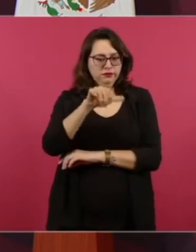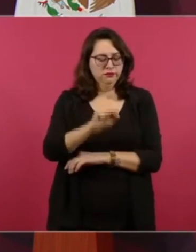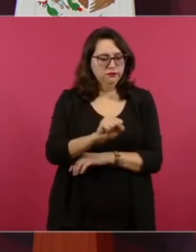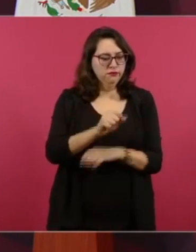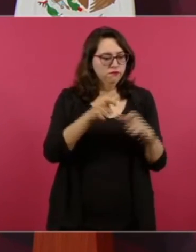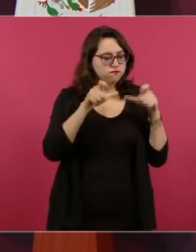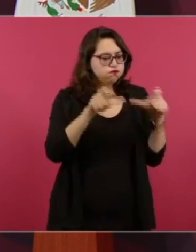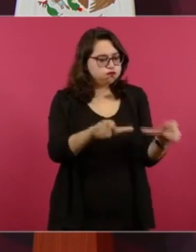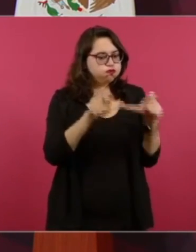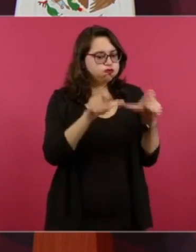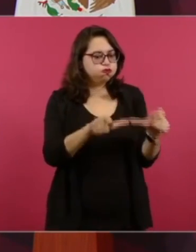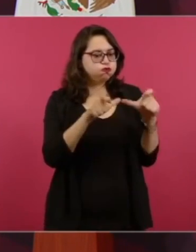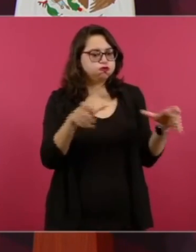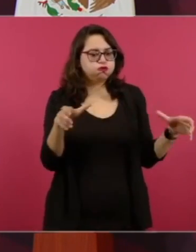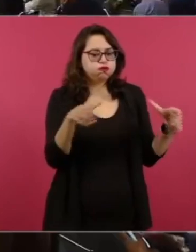Incluso,